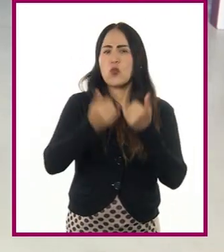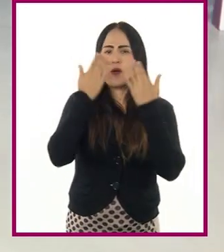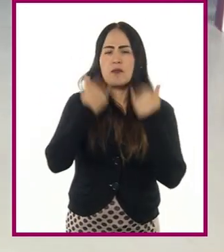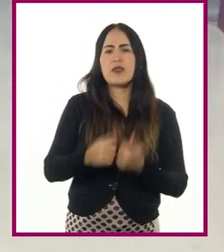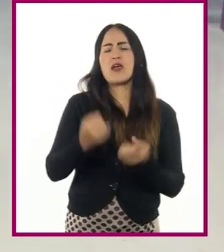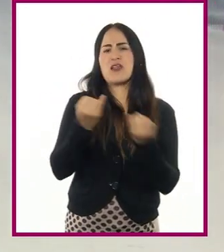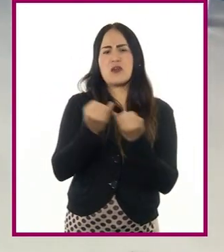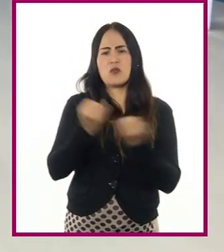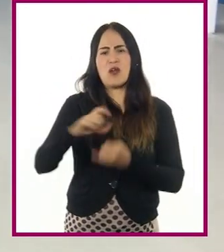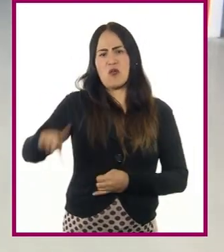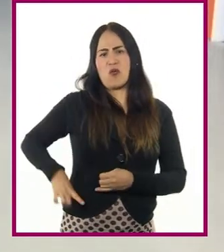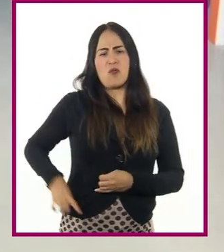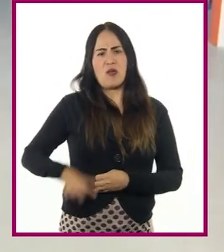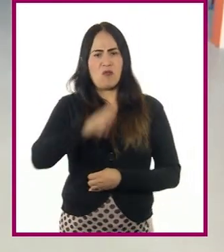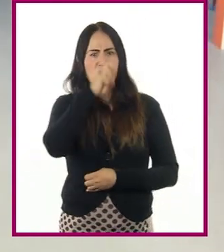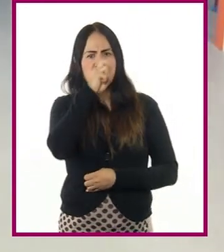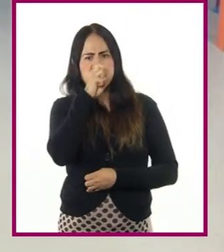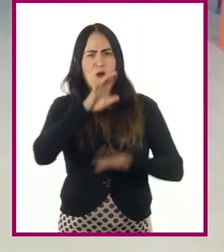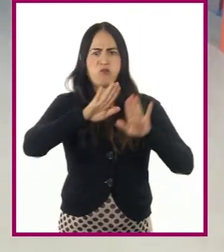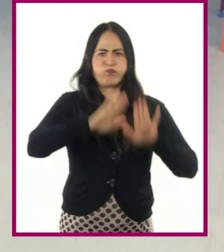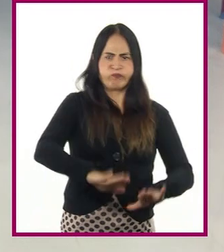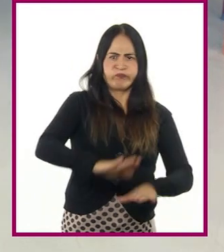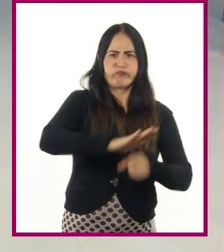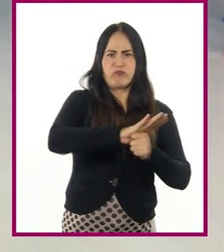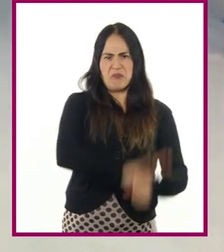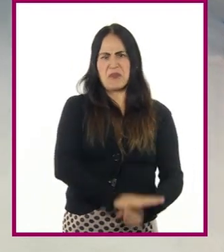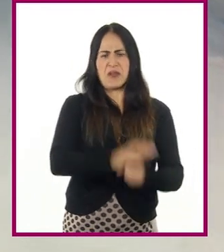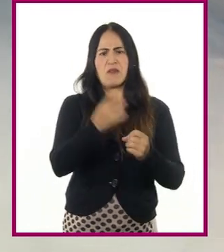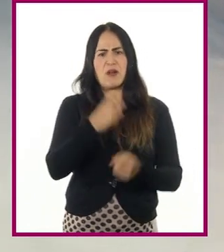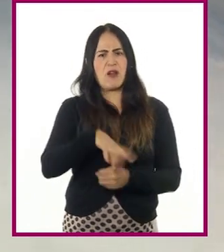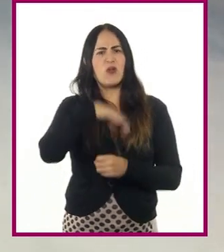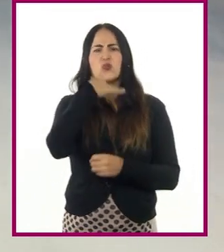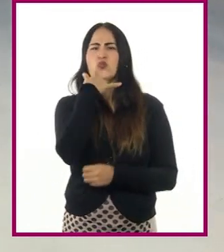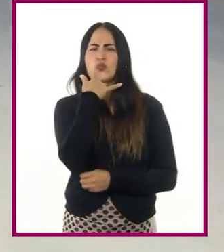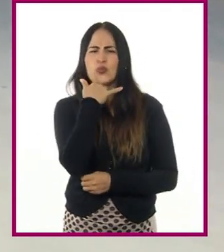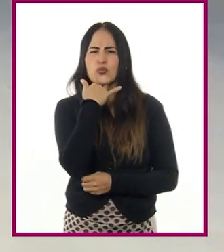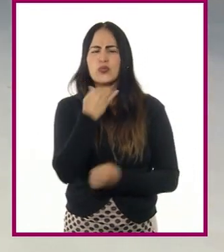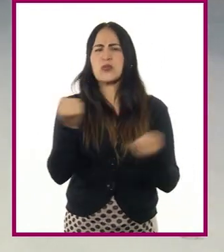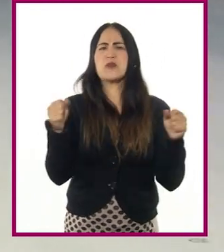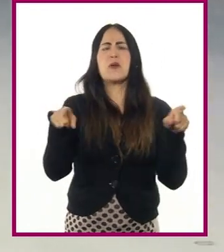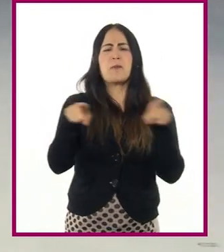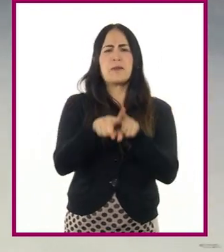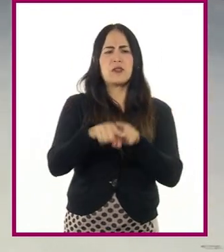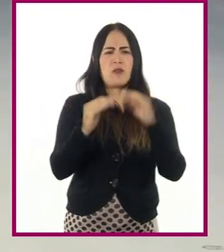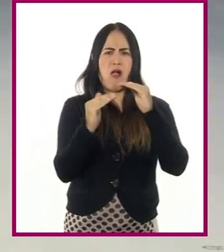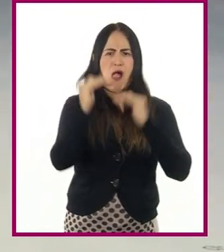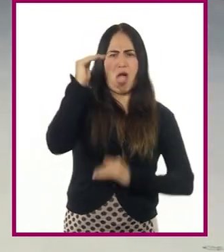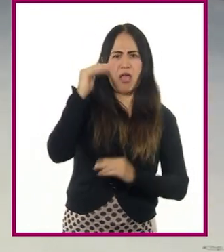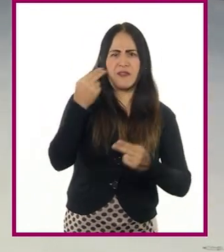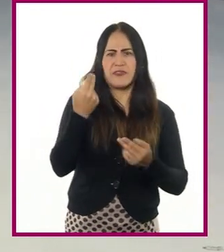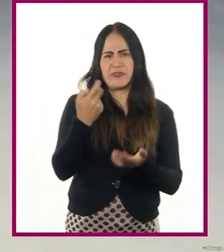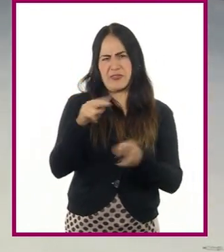como el autoritarismo, la represión y la corrupción, sumadas a una profunda desigualdad